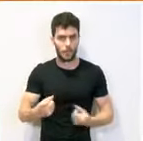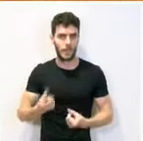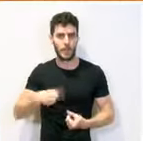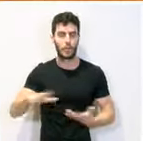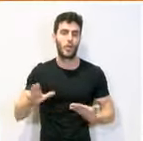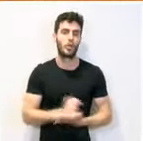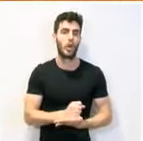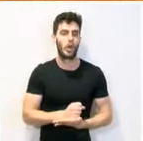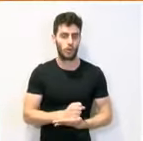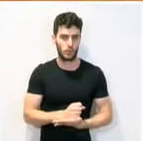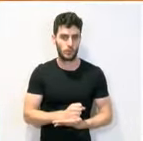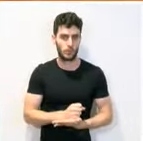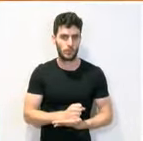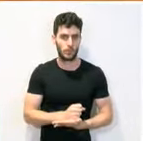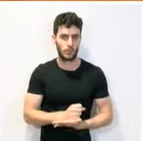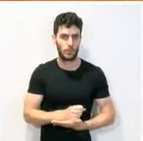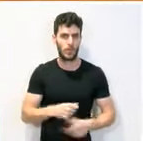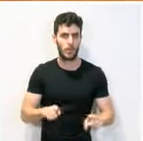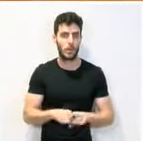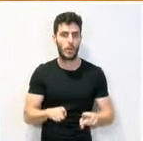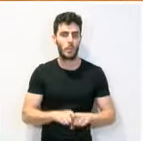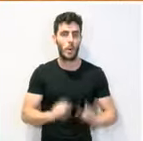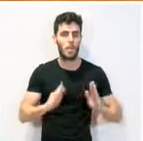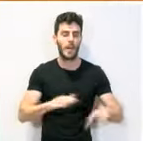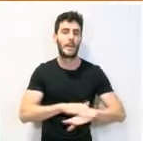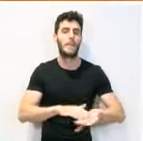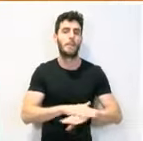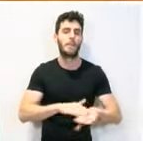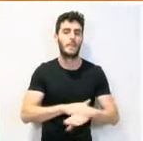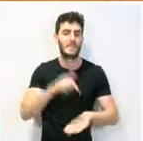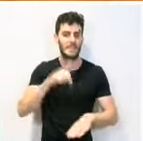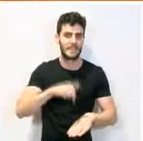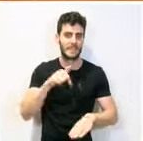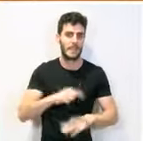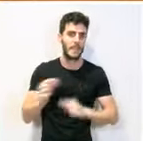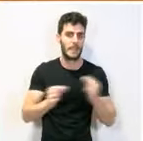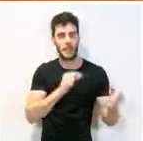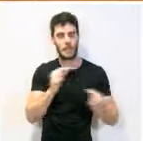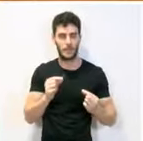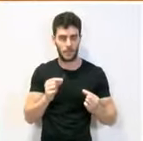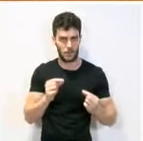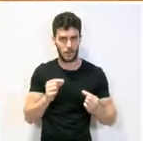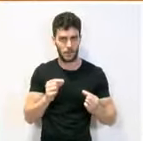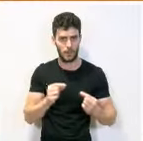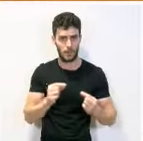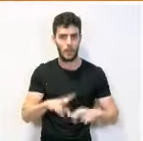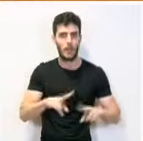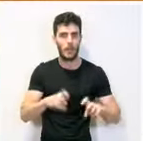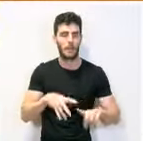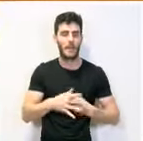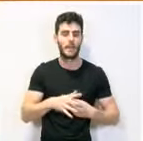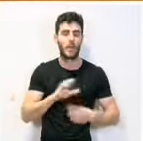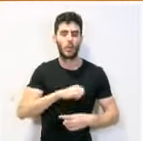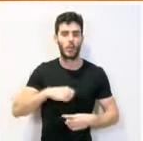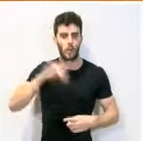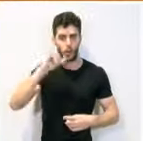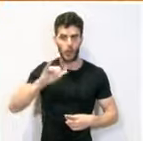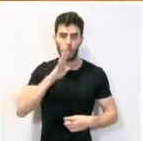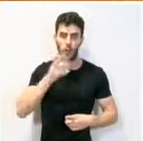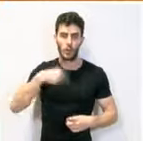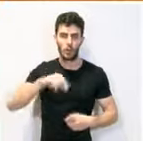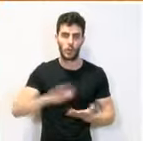y cada una de nosotras como la parte esencial de este debate sobre el estado de la región, porque hablamos de lo